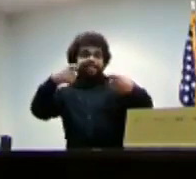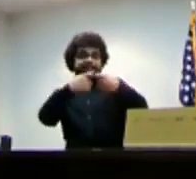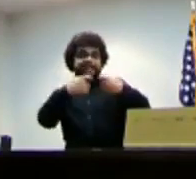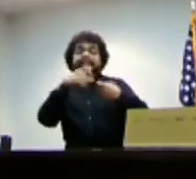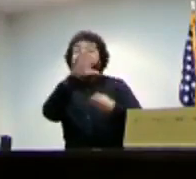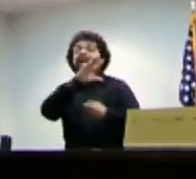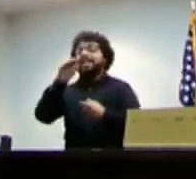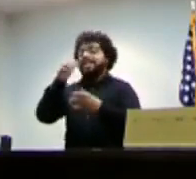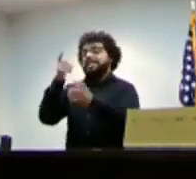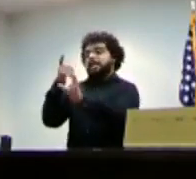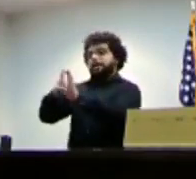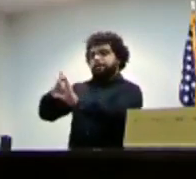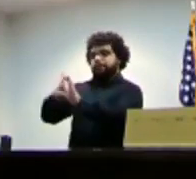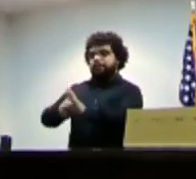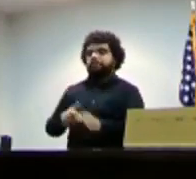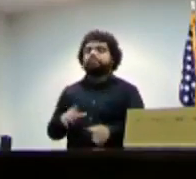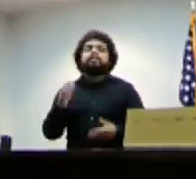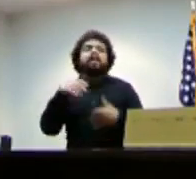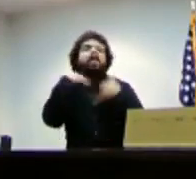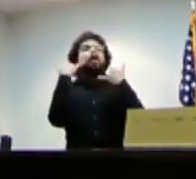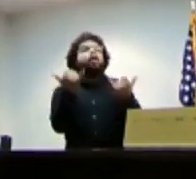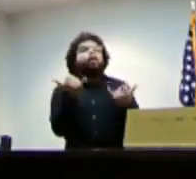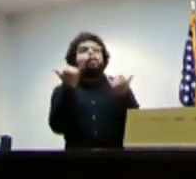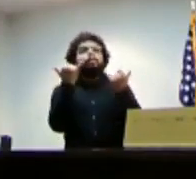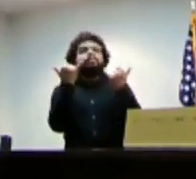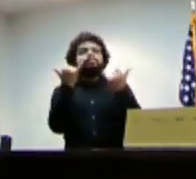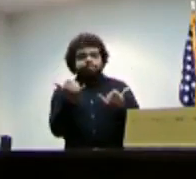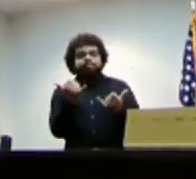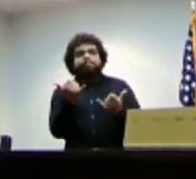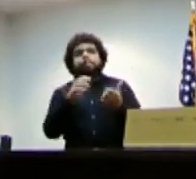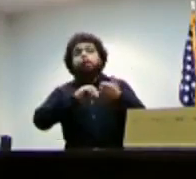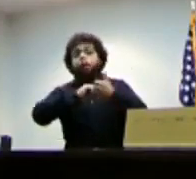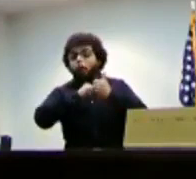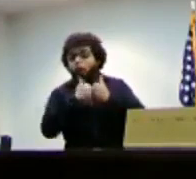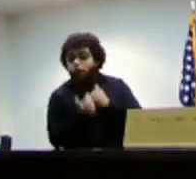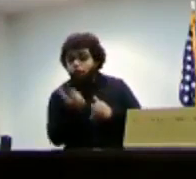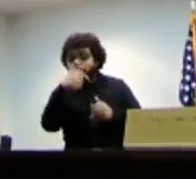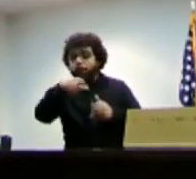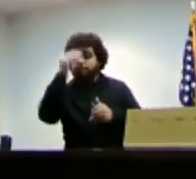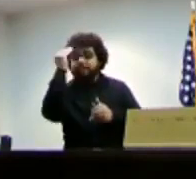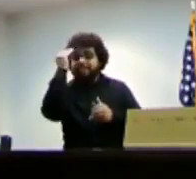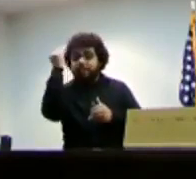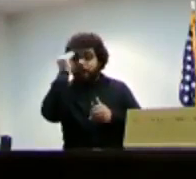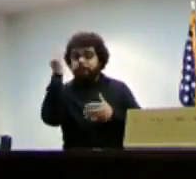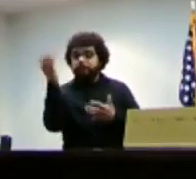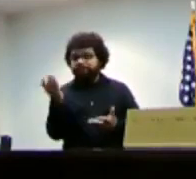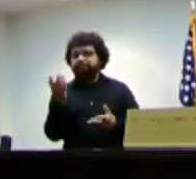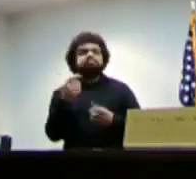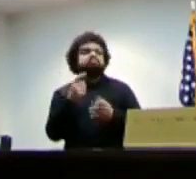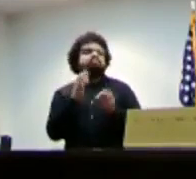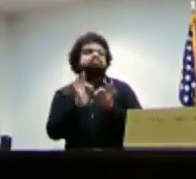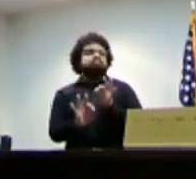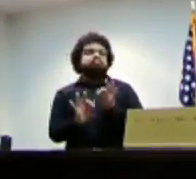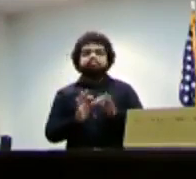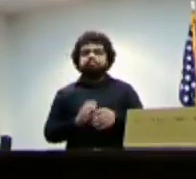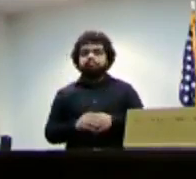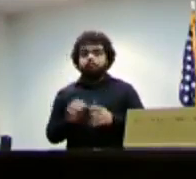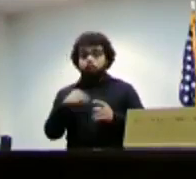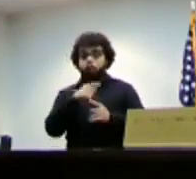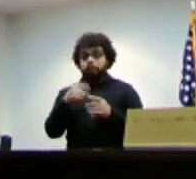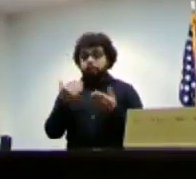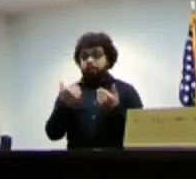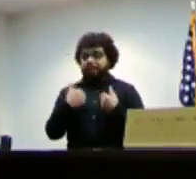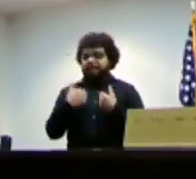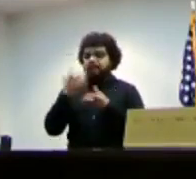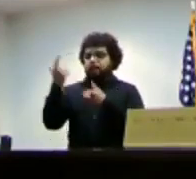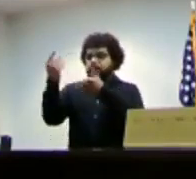Ahora, ¿cómo ellos saben eso, verdad? Que es la pregunta que usted hace. ¿Cómo pasa eso? Pues es bien sencillo. Cuando hacen una reconciliación,